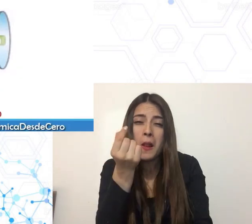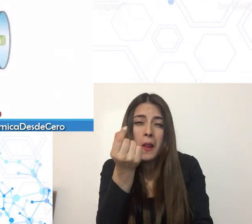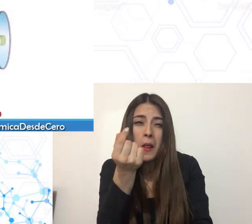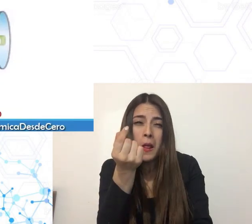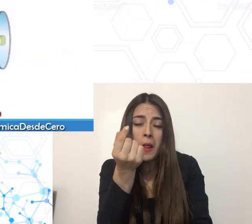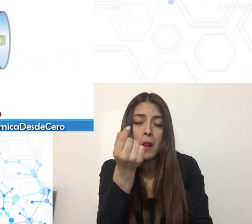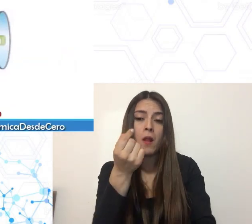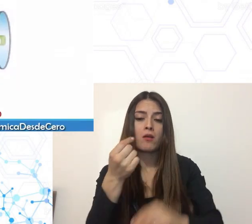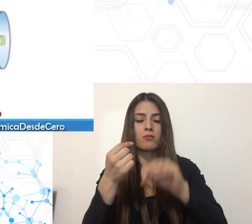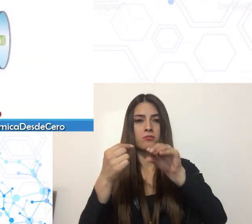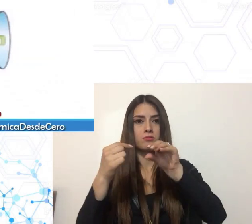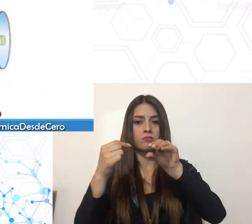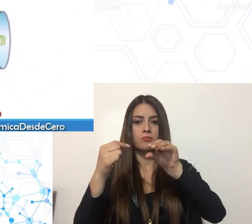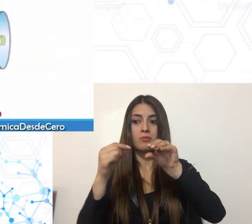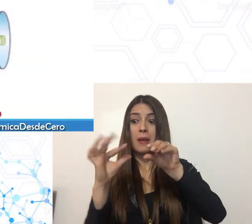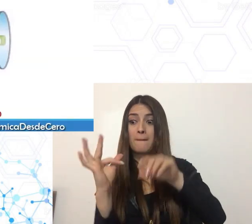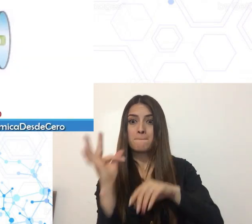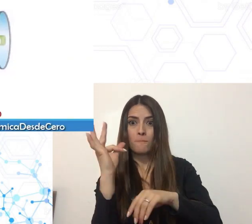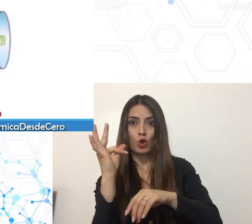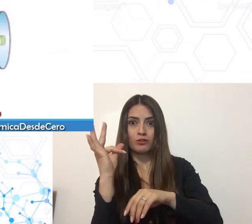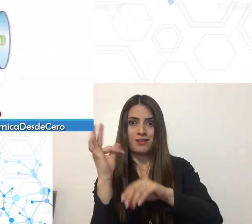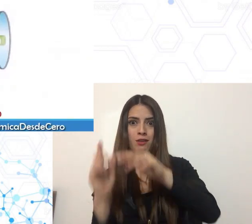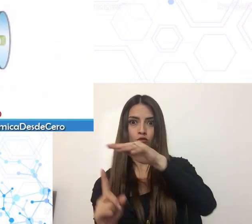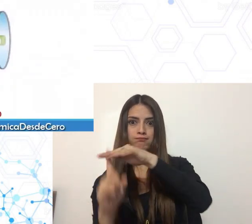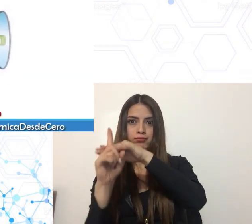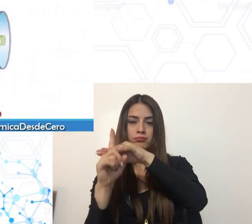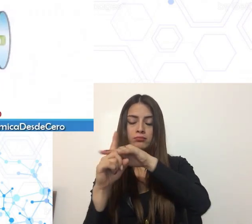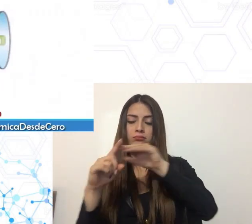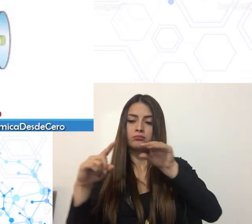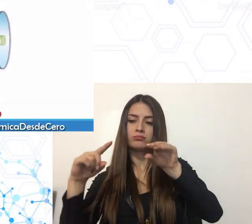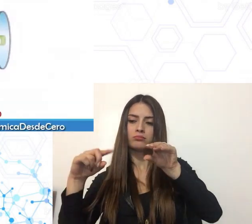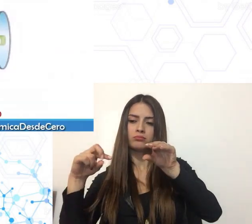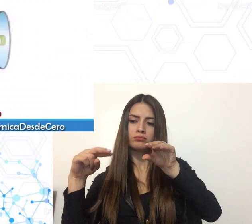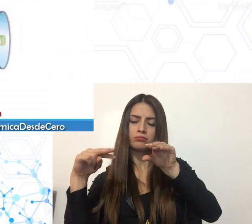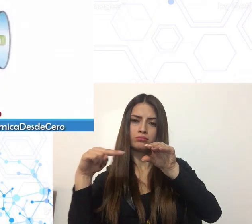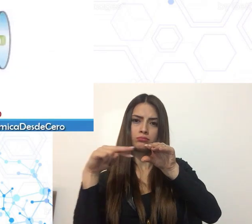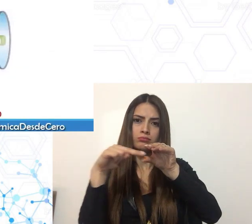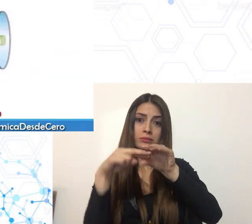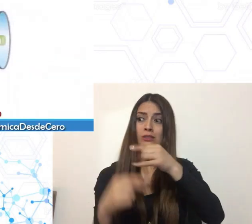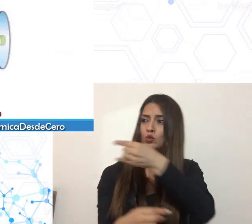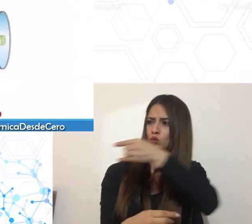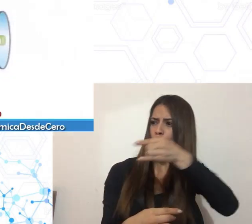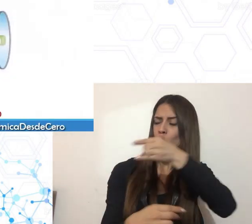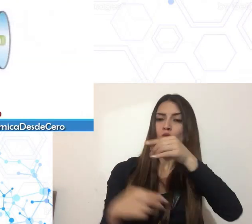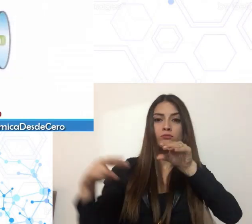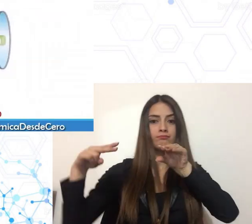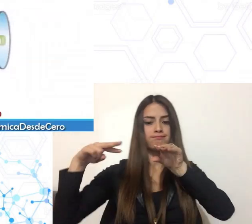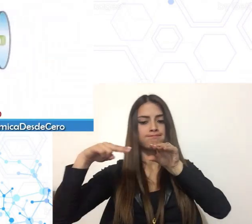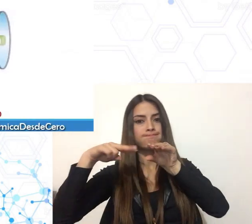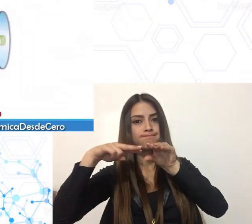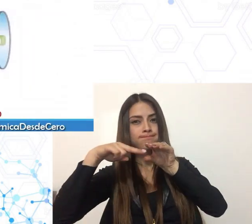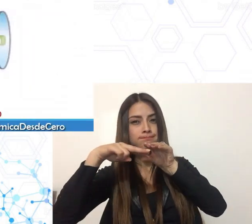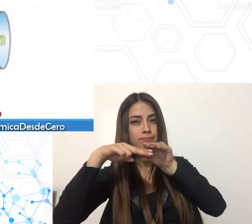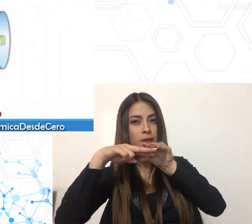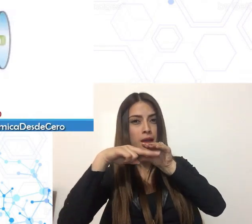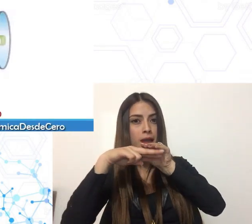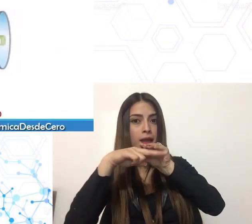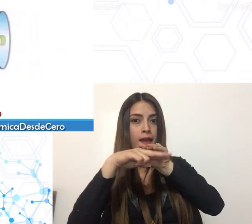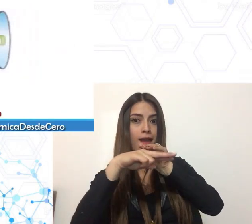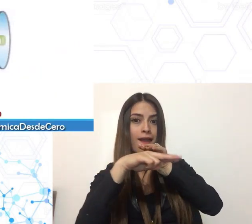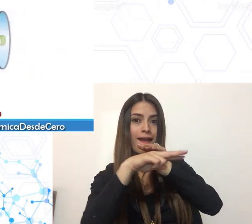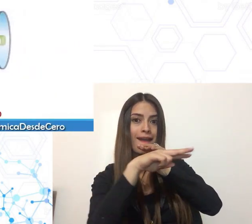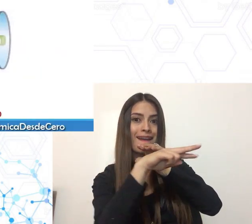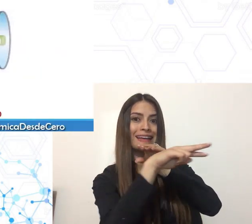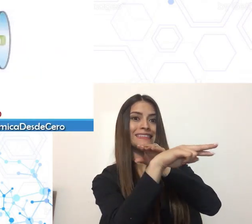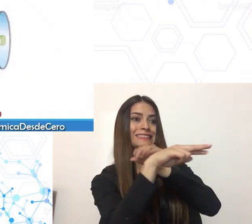cátodo perforado, es decir, que eran unas partículas que salían del ánodo, atravesaban el cátodo porque eran atraídas por